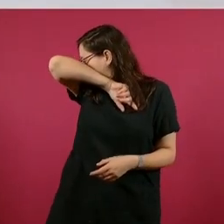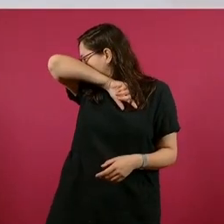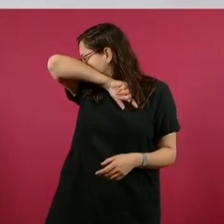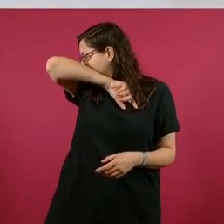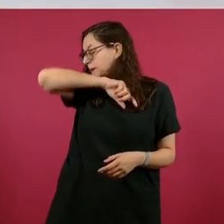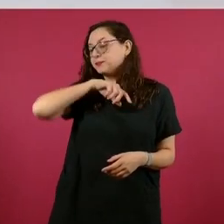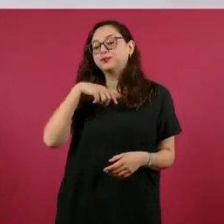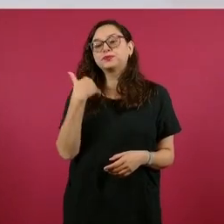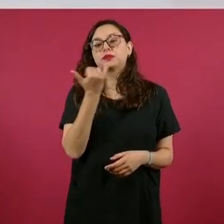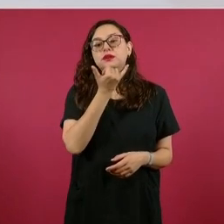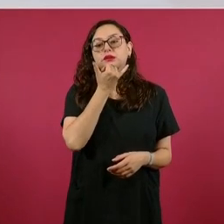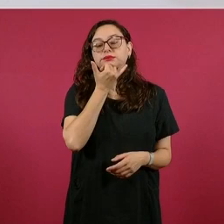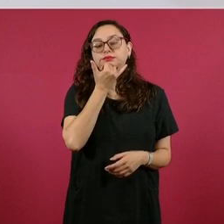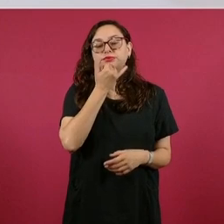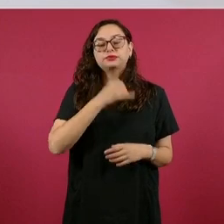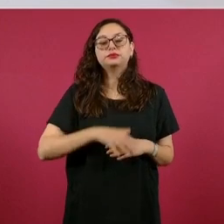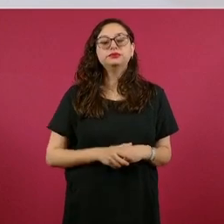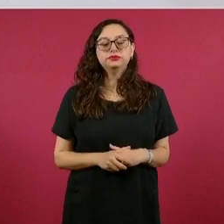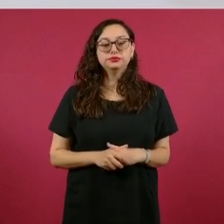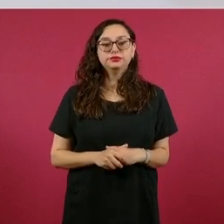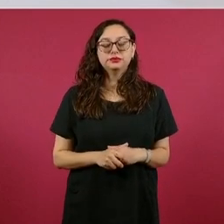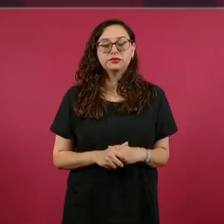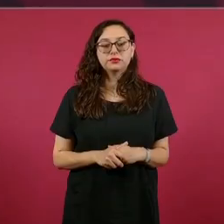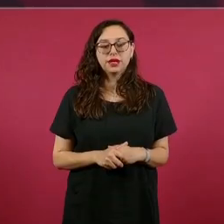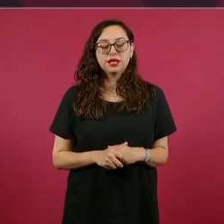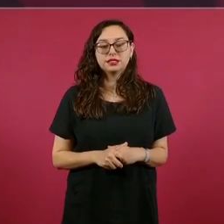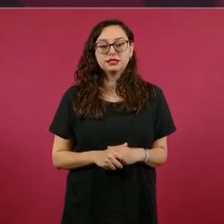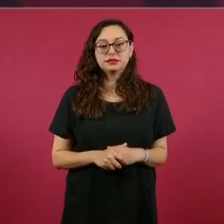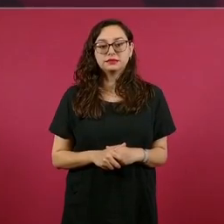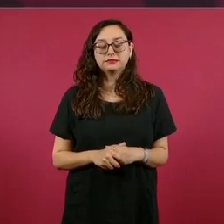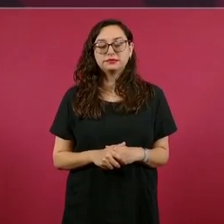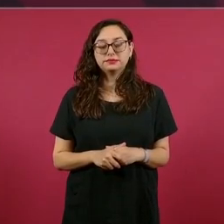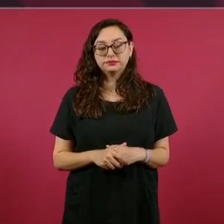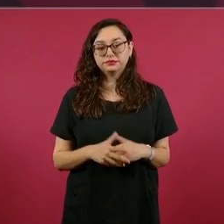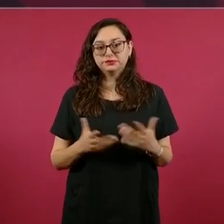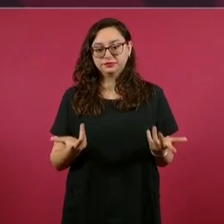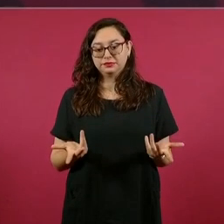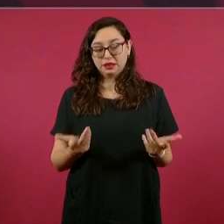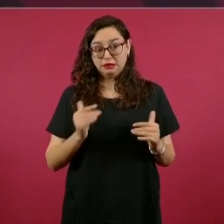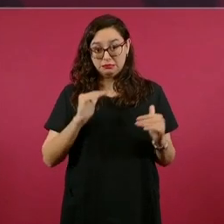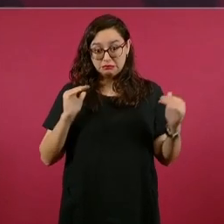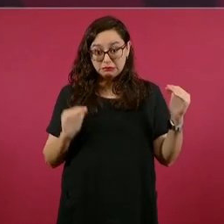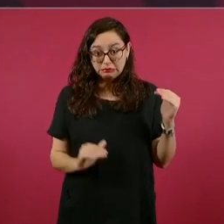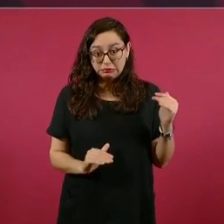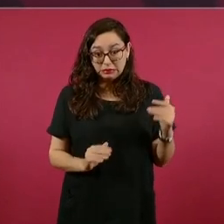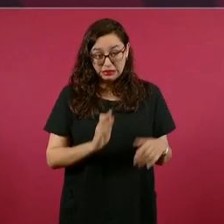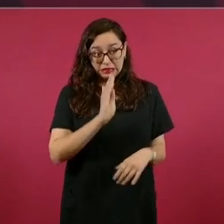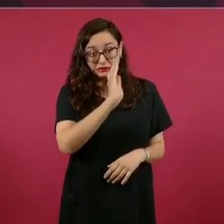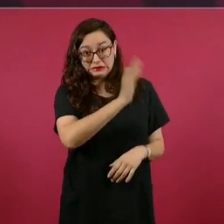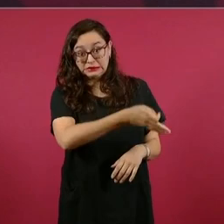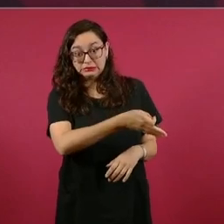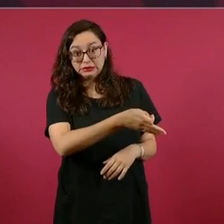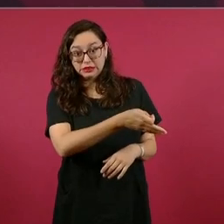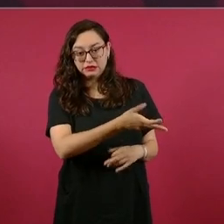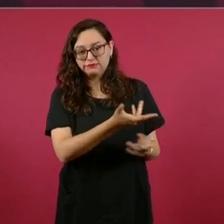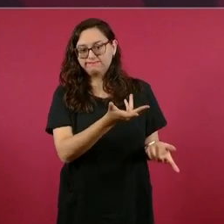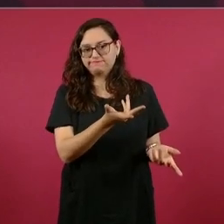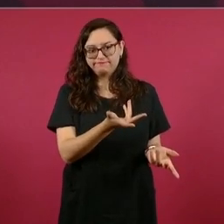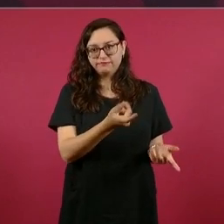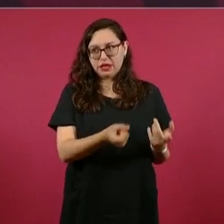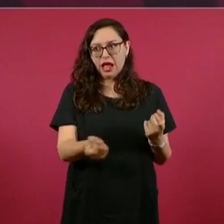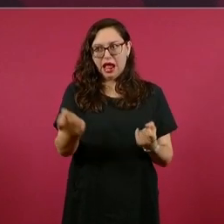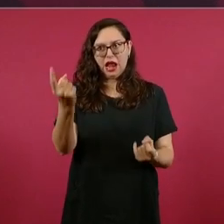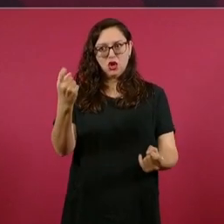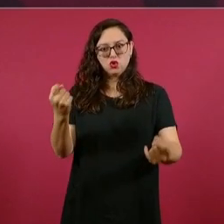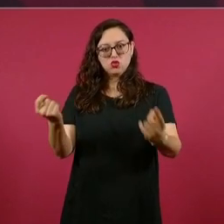estar dispuestos, ¿no?, a que nuestro país se convierta en colonia, en un